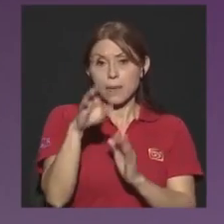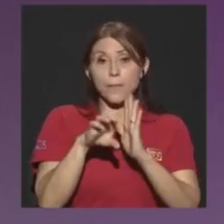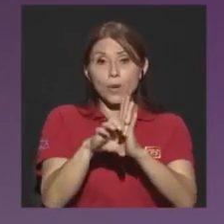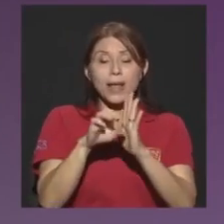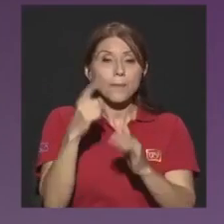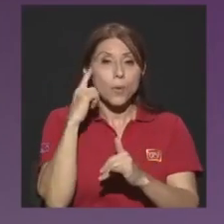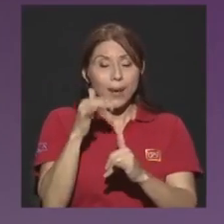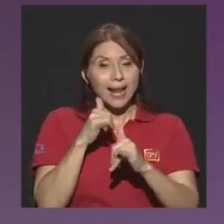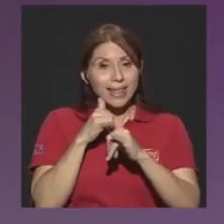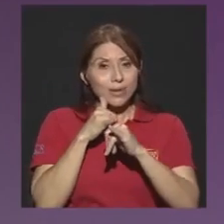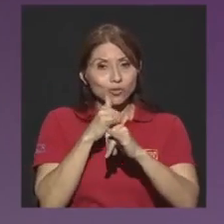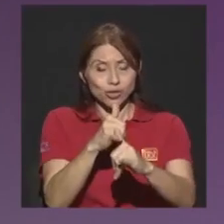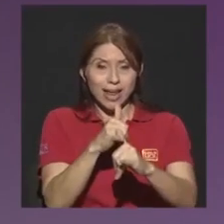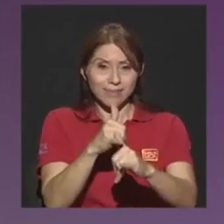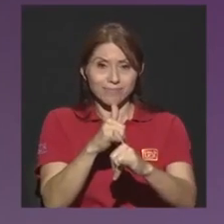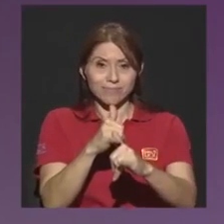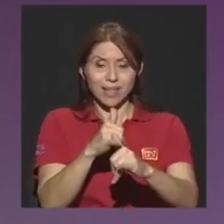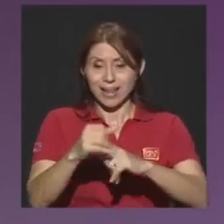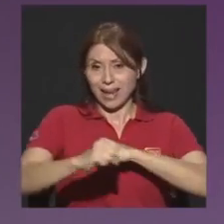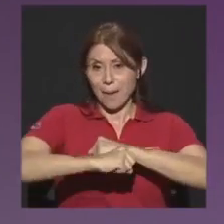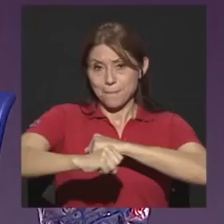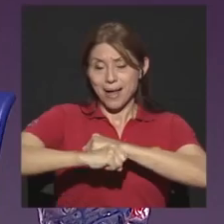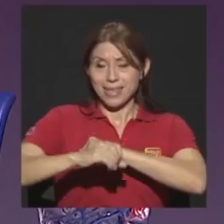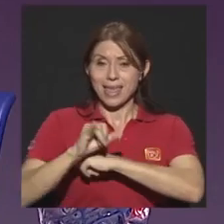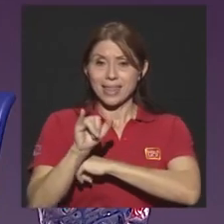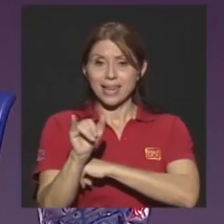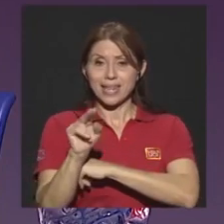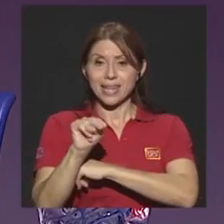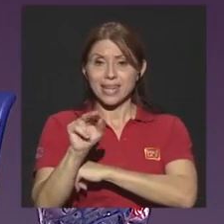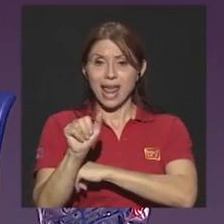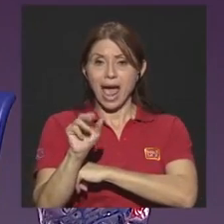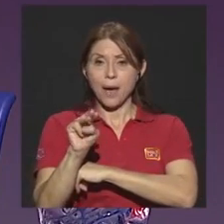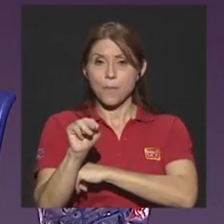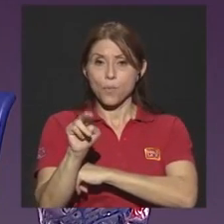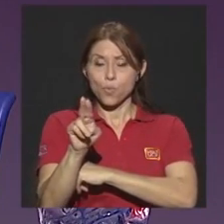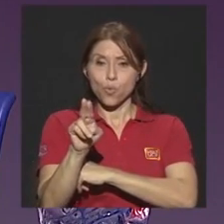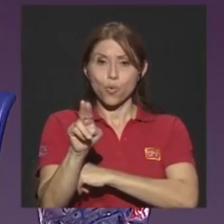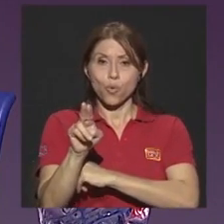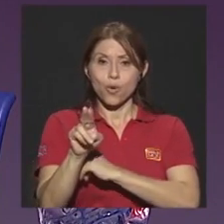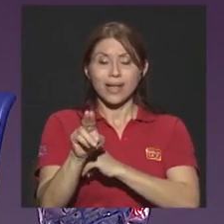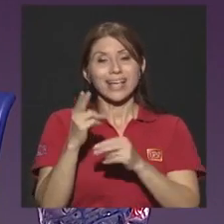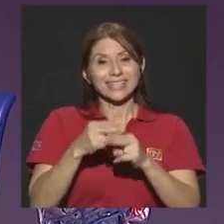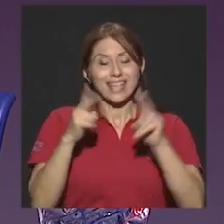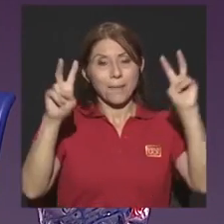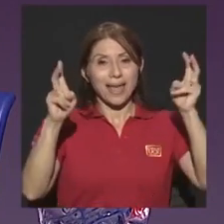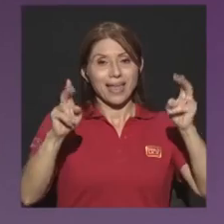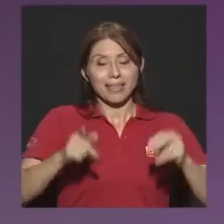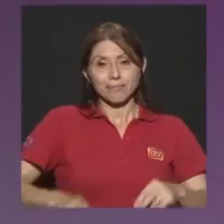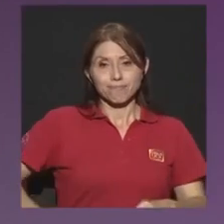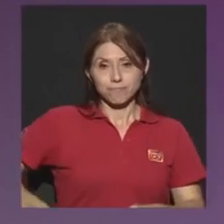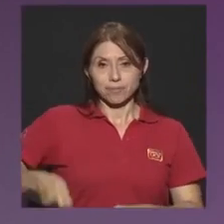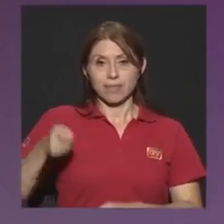Roja contra la Violencia, que se pasa en los momentos de los partidos de fútbol, ¿verdad?